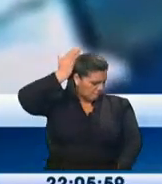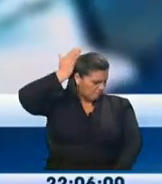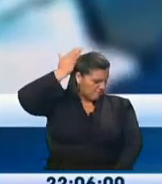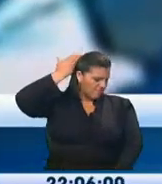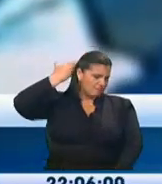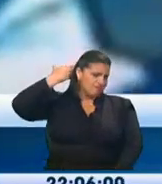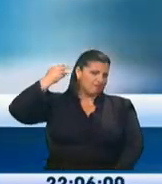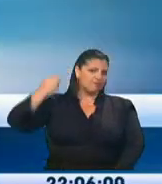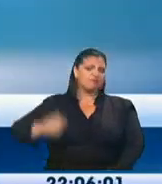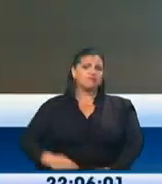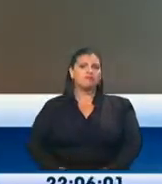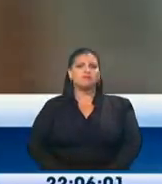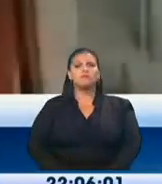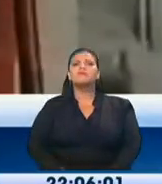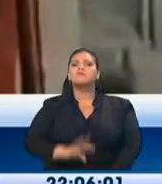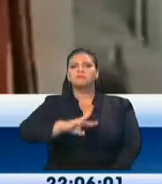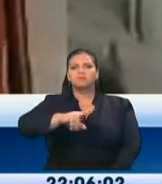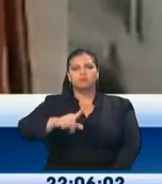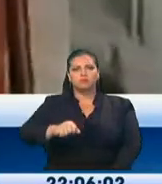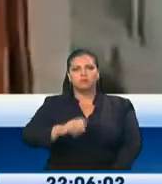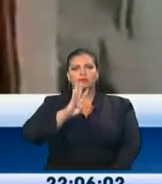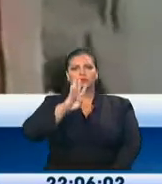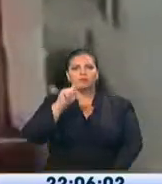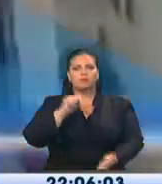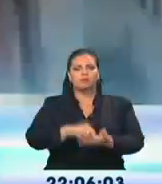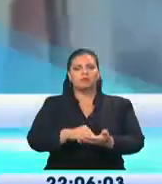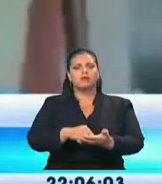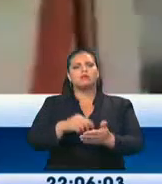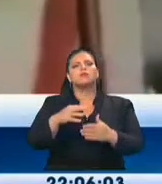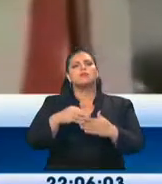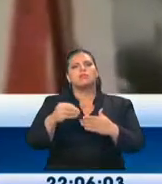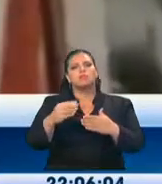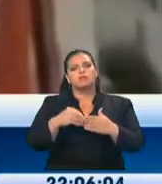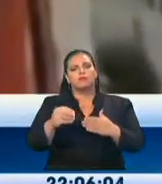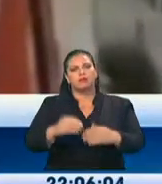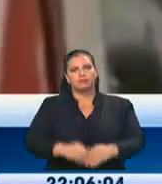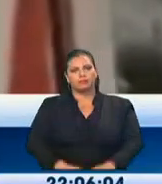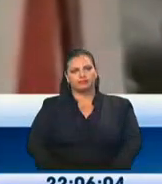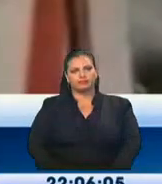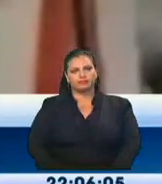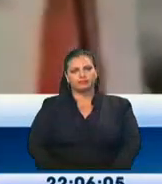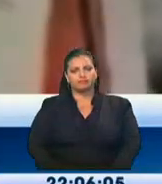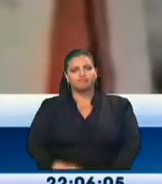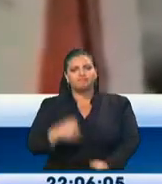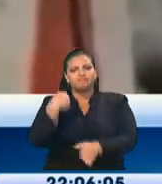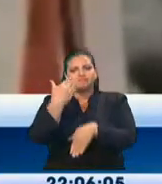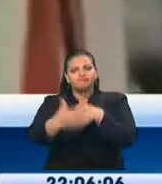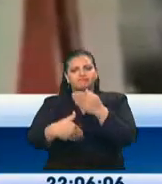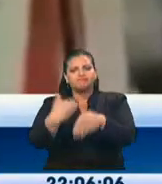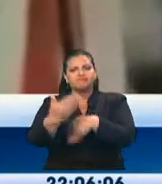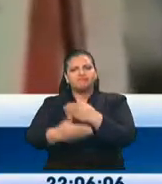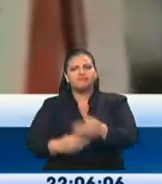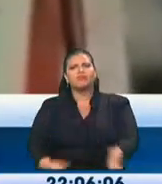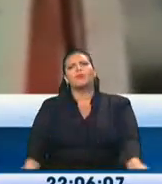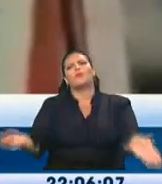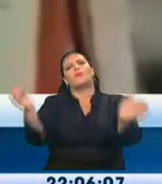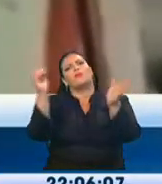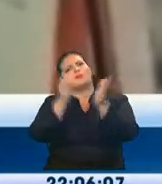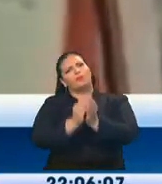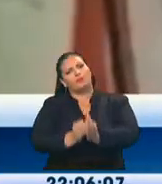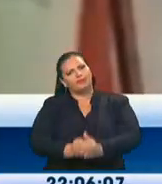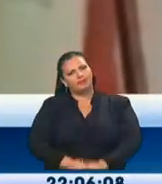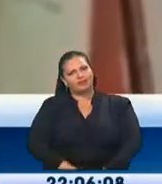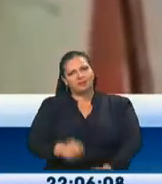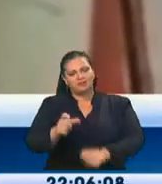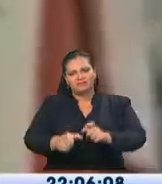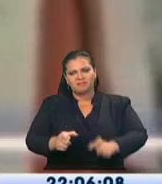allí se llevaron $4,000. Y hace un mes de nuevo lo atacaron afuera de su local. Cuando mi esposo va llegando a la puerta lo